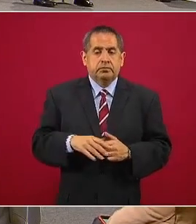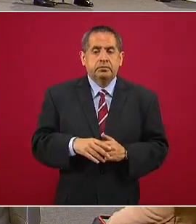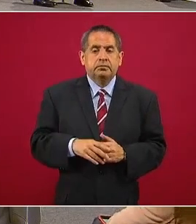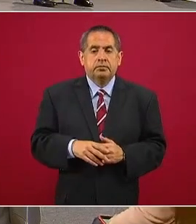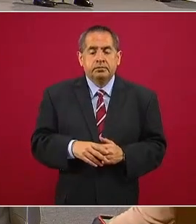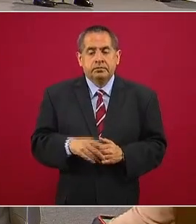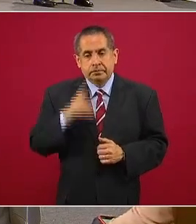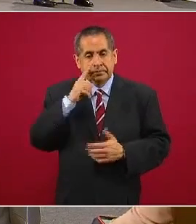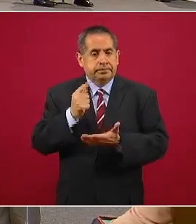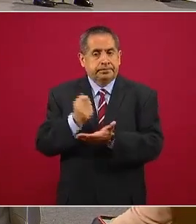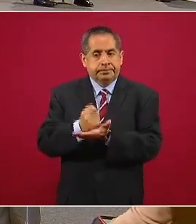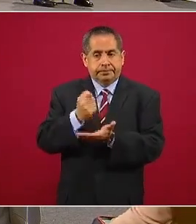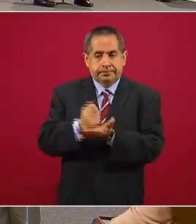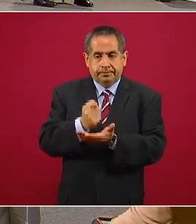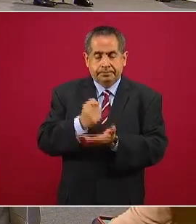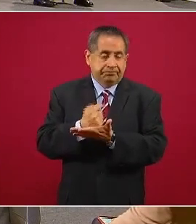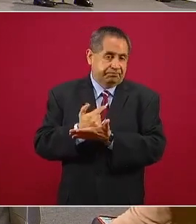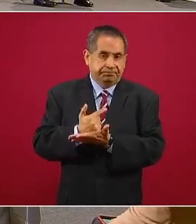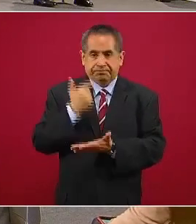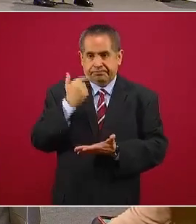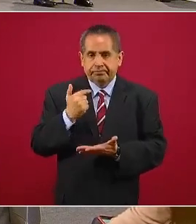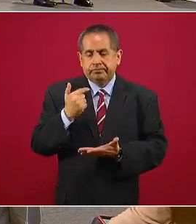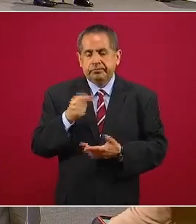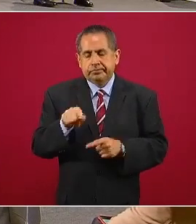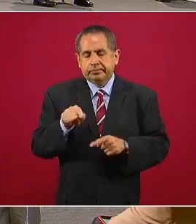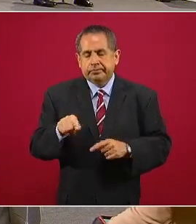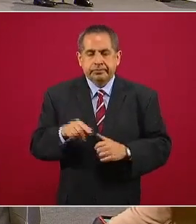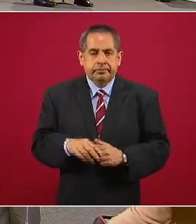para terapia intensiva,